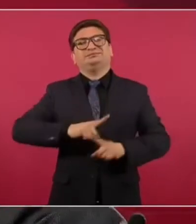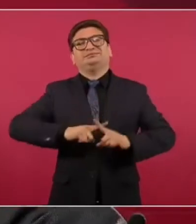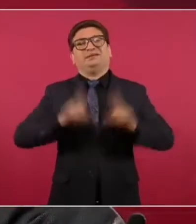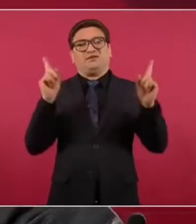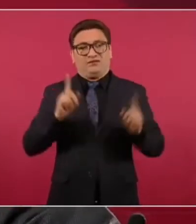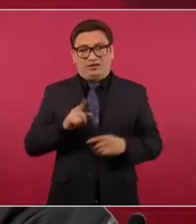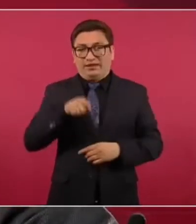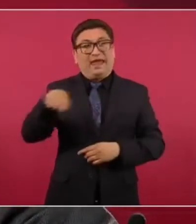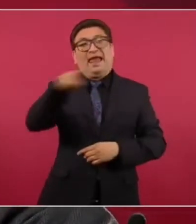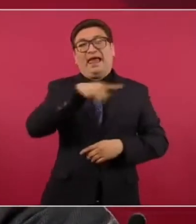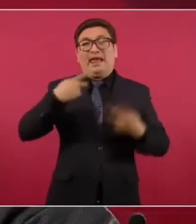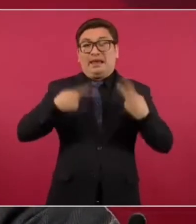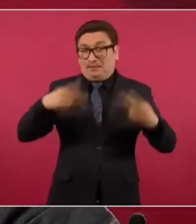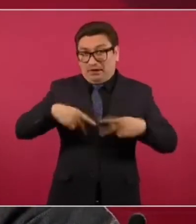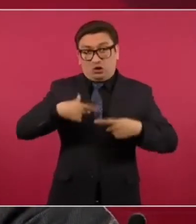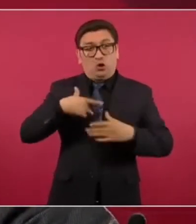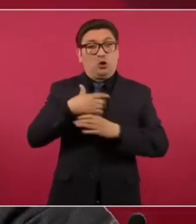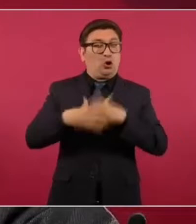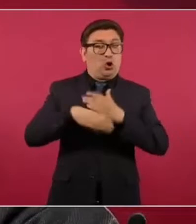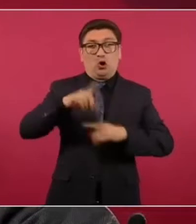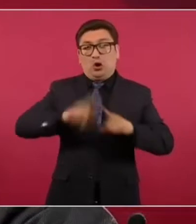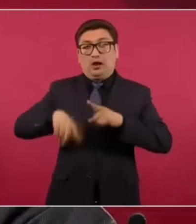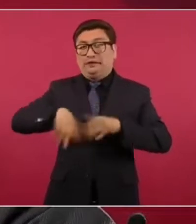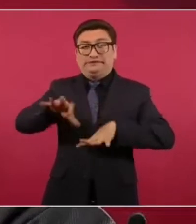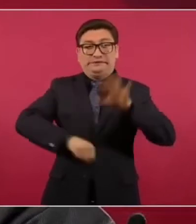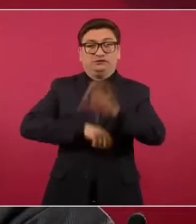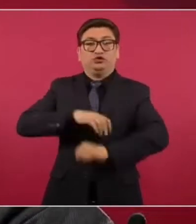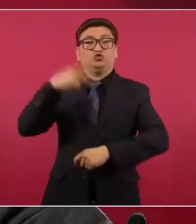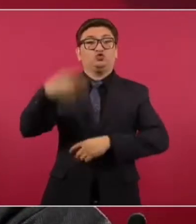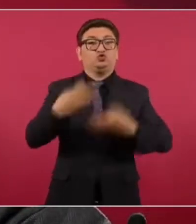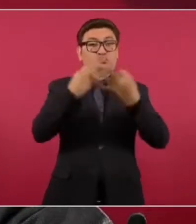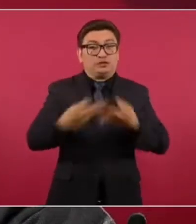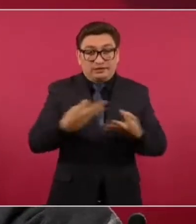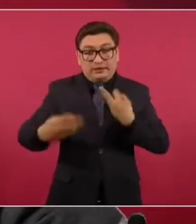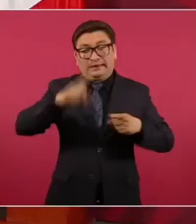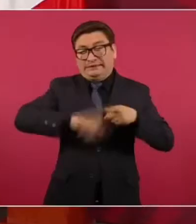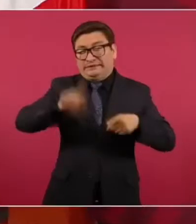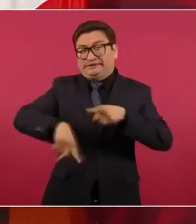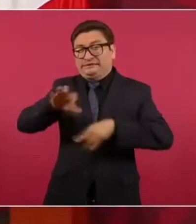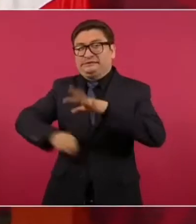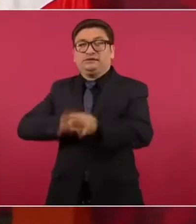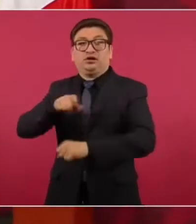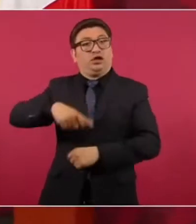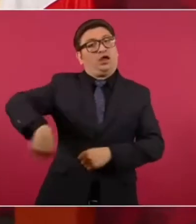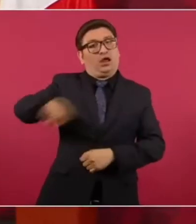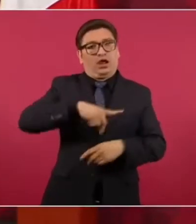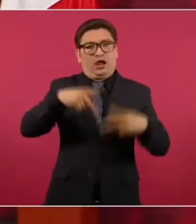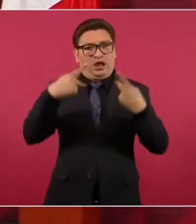era despojar al pueblo de sus tierras, y si el pueblo